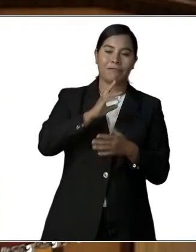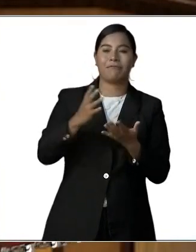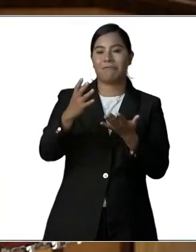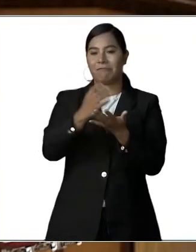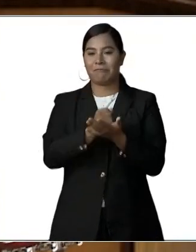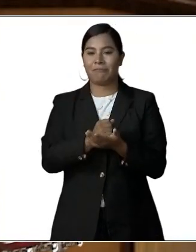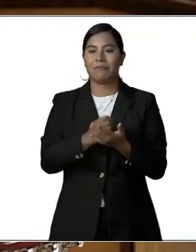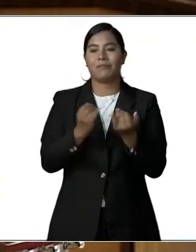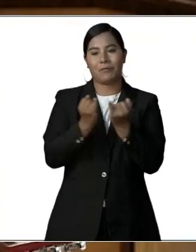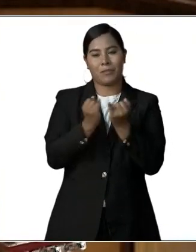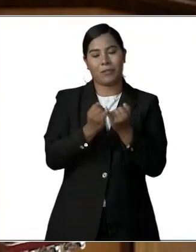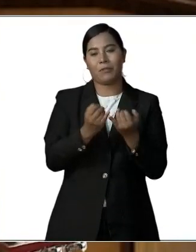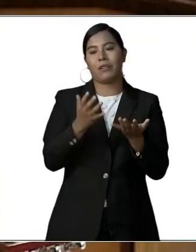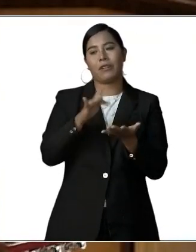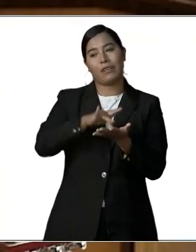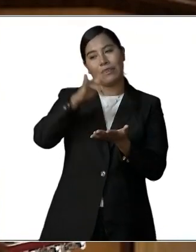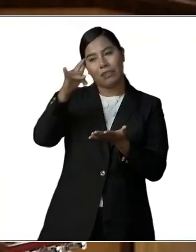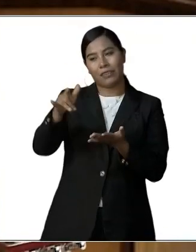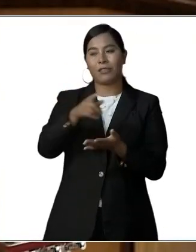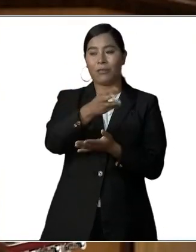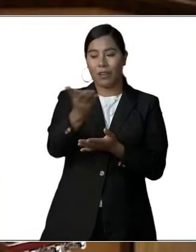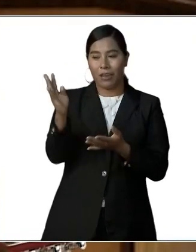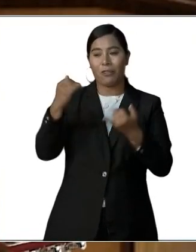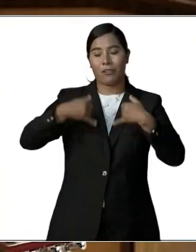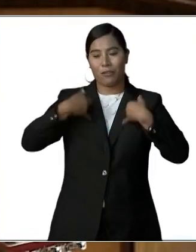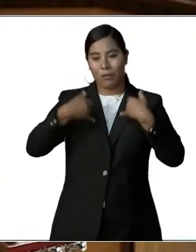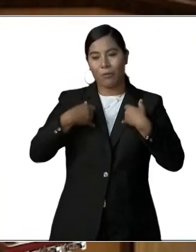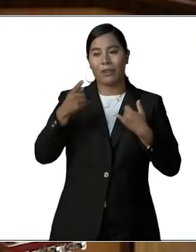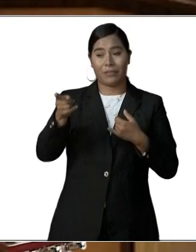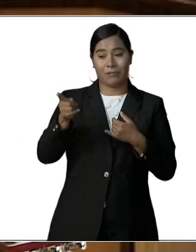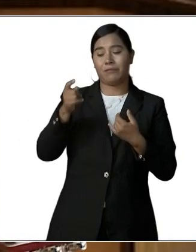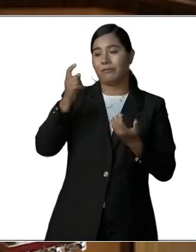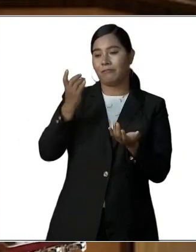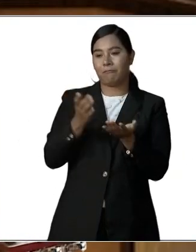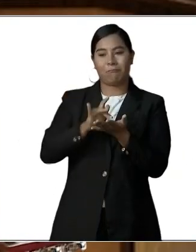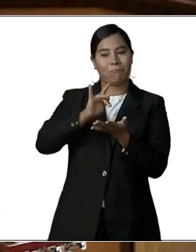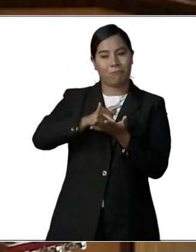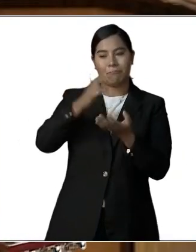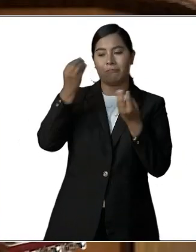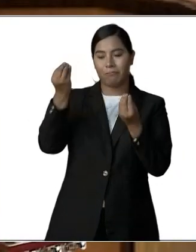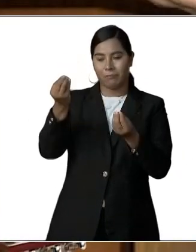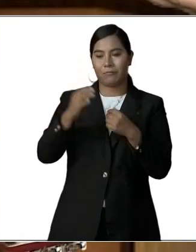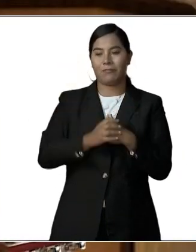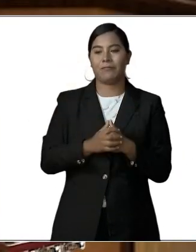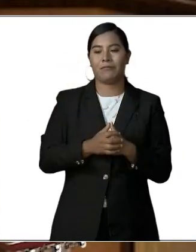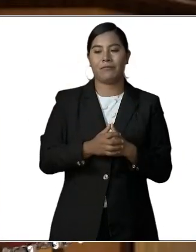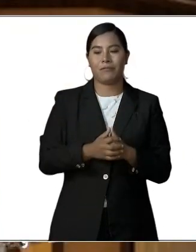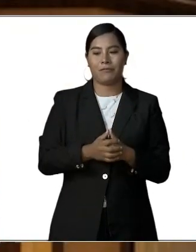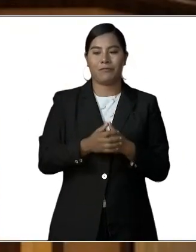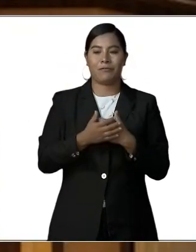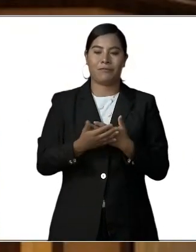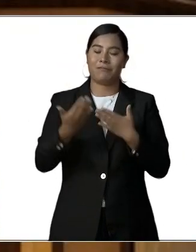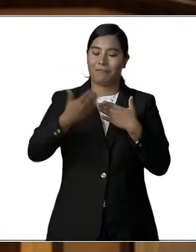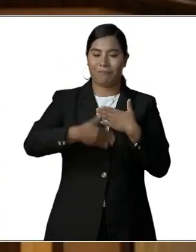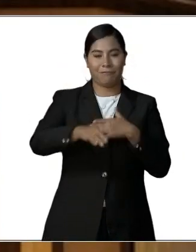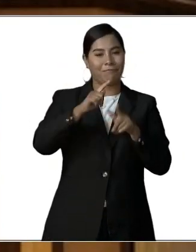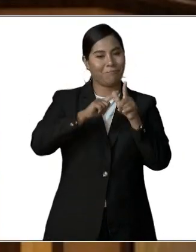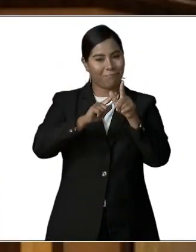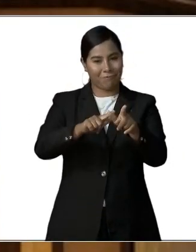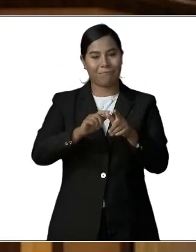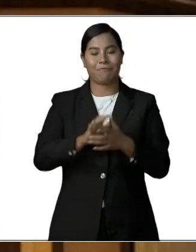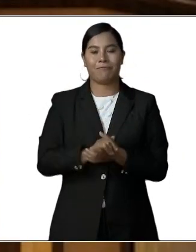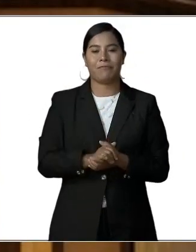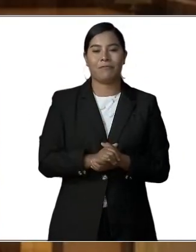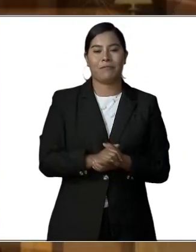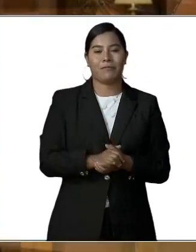tuyo y de todos los jóvenes y jovencitas de las rondallas universitarias. y pues adelante. Sí, ¿verdad? Los muchachos están puestos para